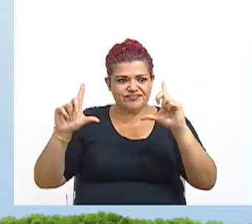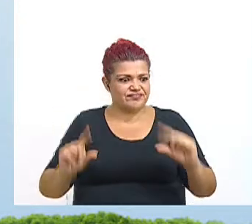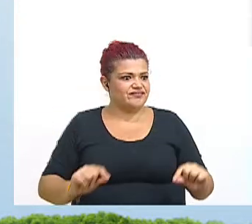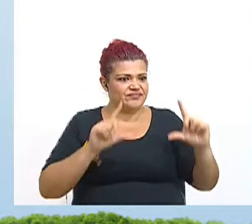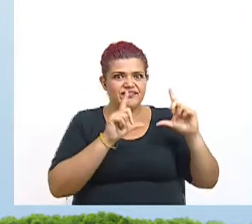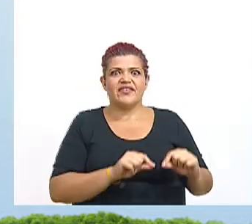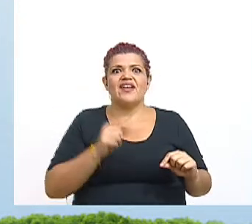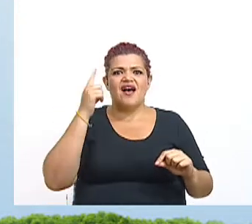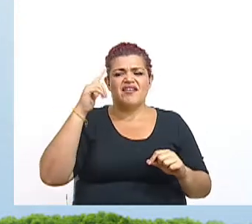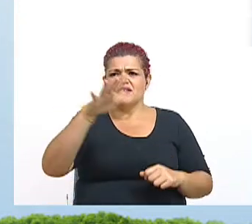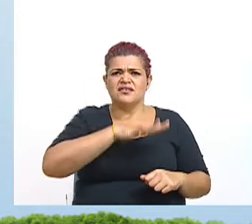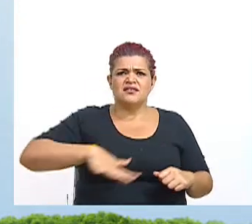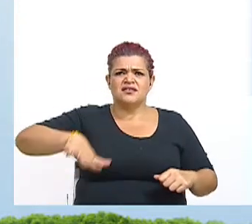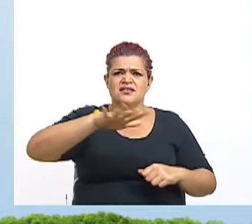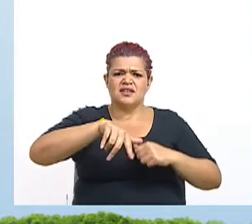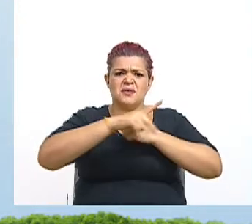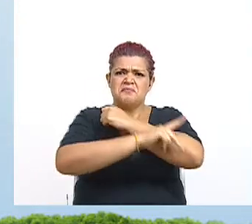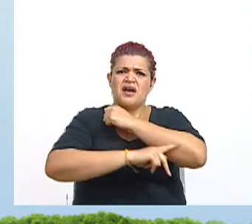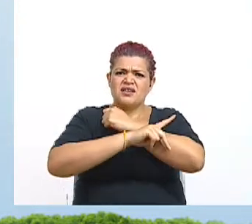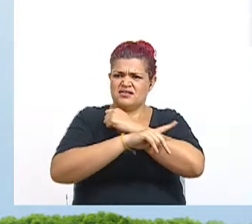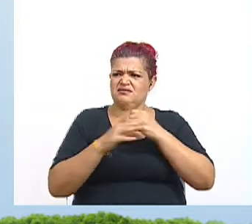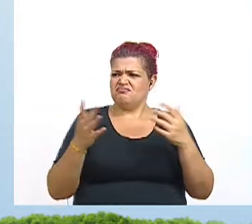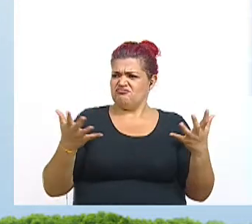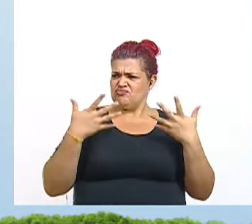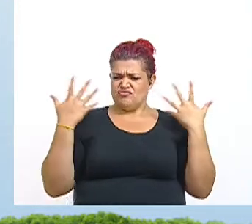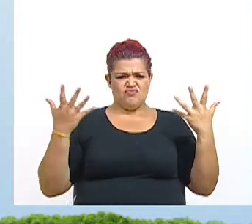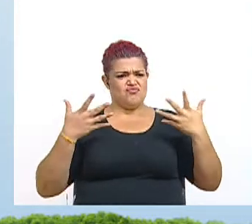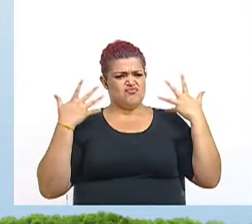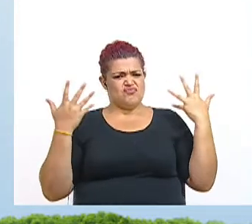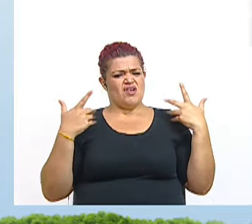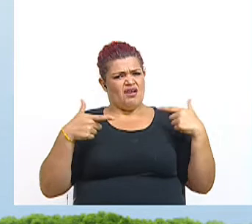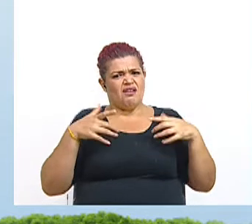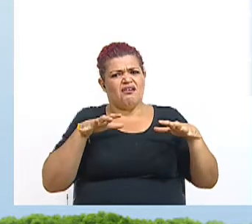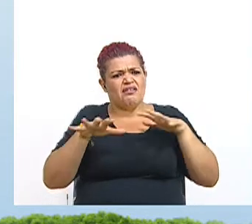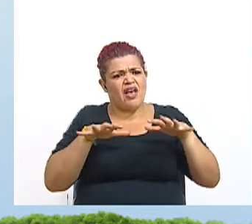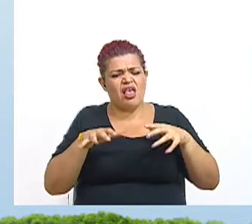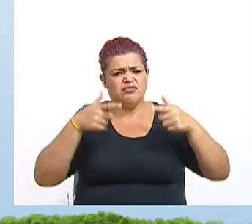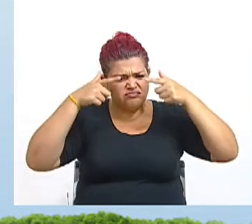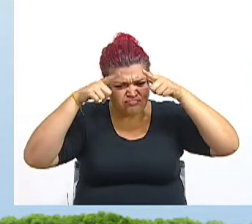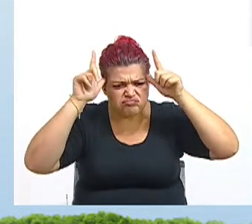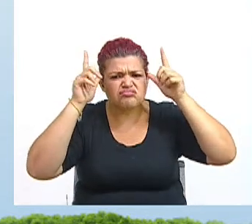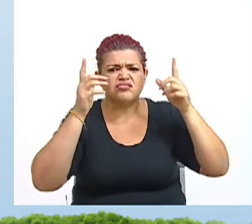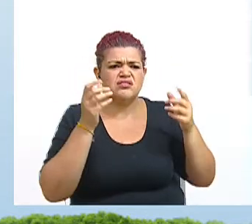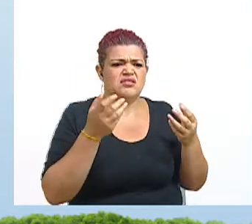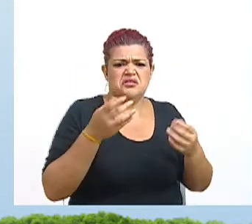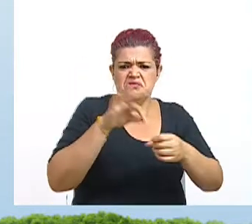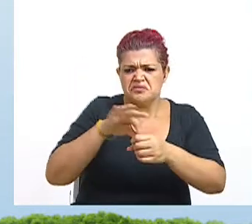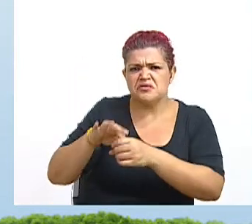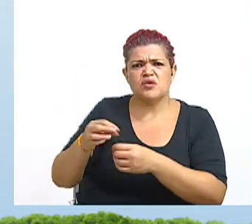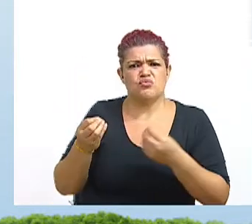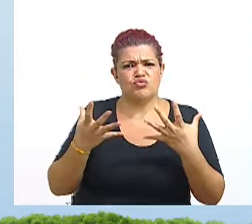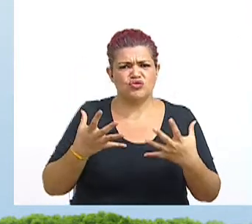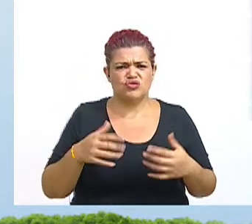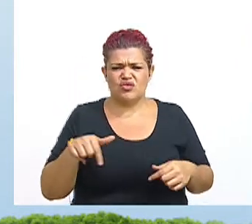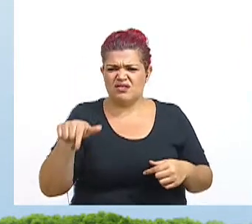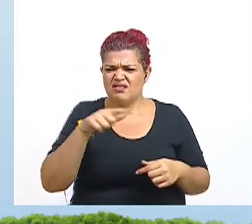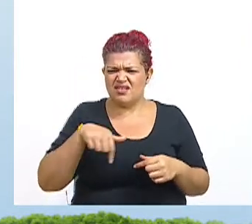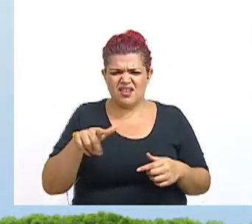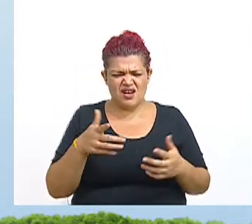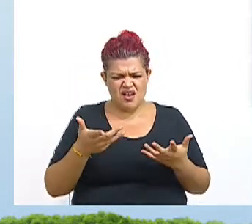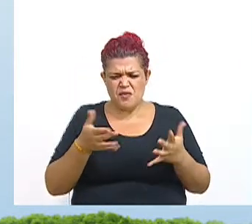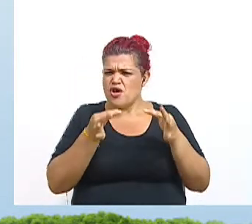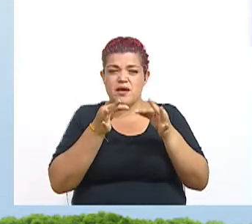el contexto de un país tropical, donde las actividades agrícolas, ganaderas son abundantes, este es uno de los rubros